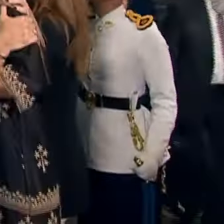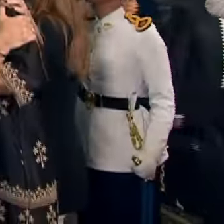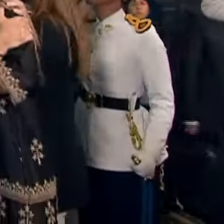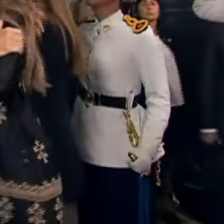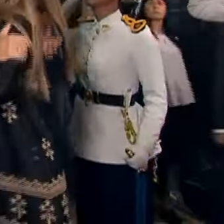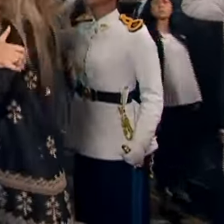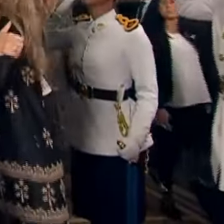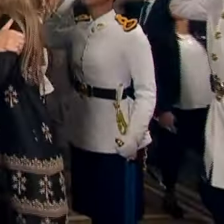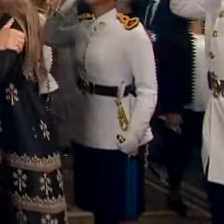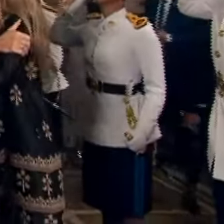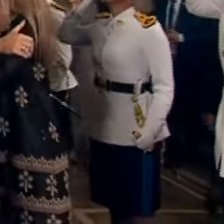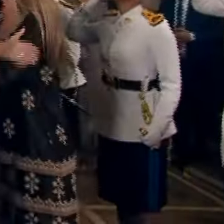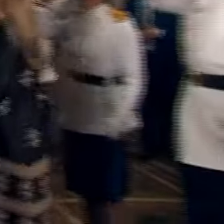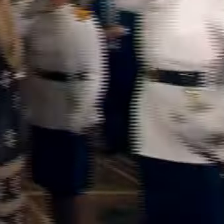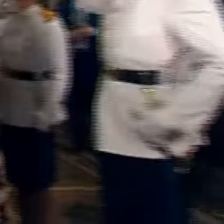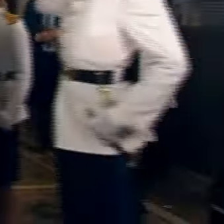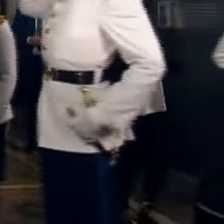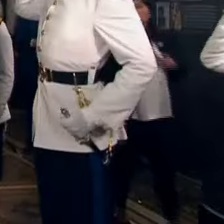Nacional.